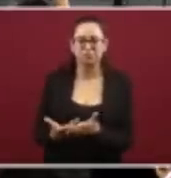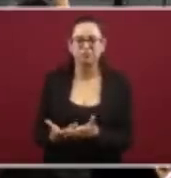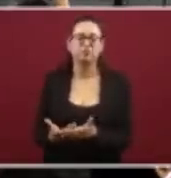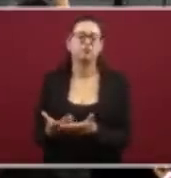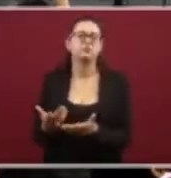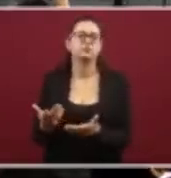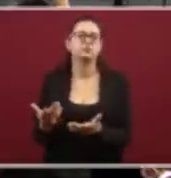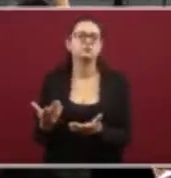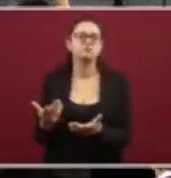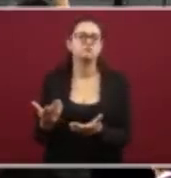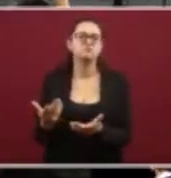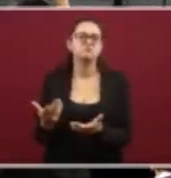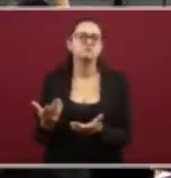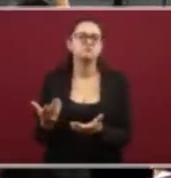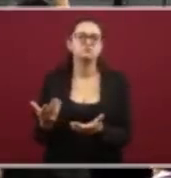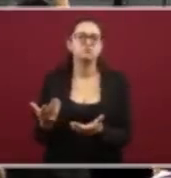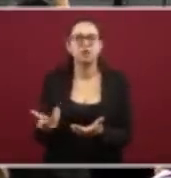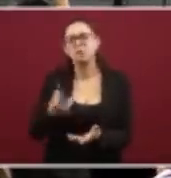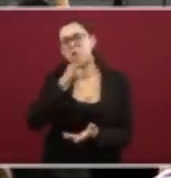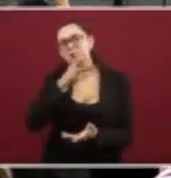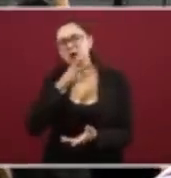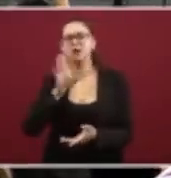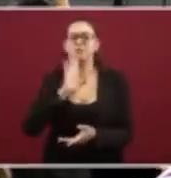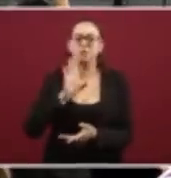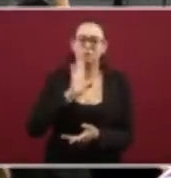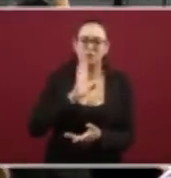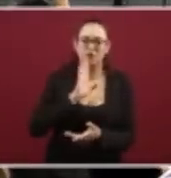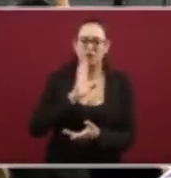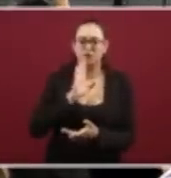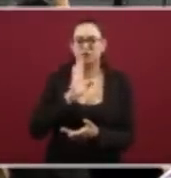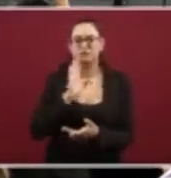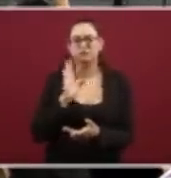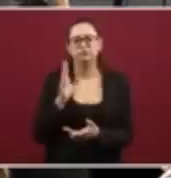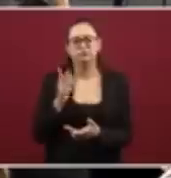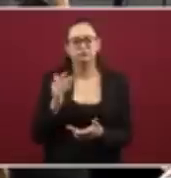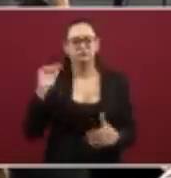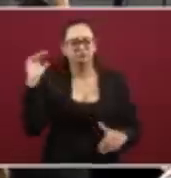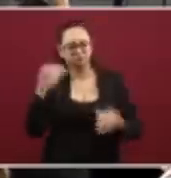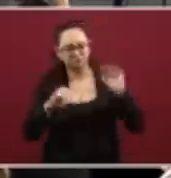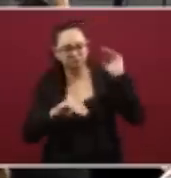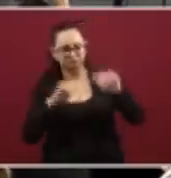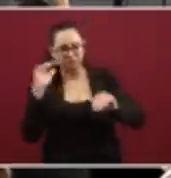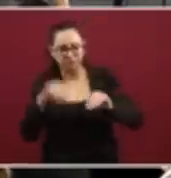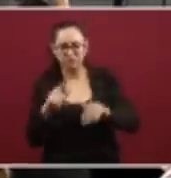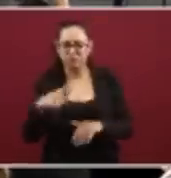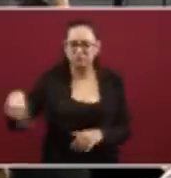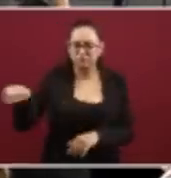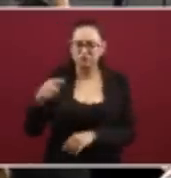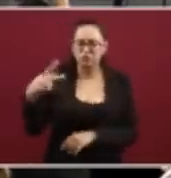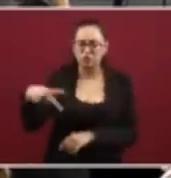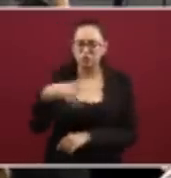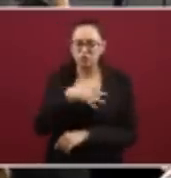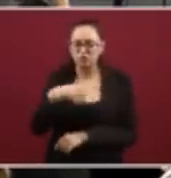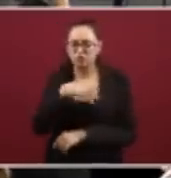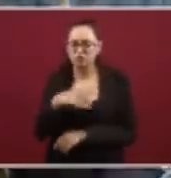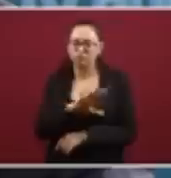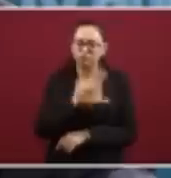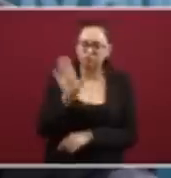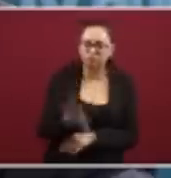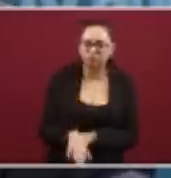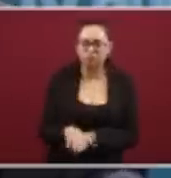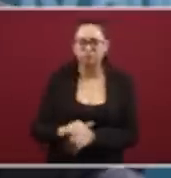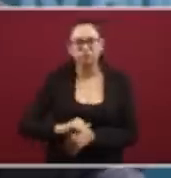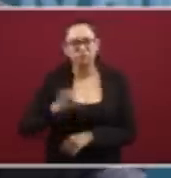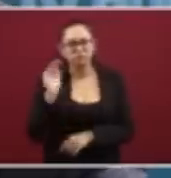varios padres y madres de los niños que desafortunadamente perdieron la vida para